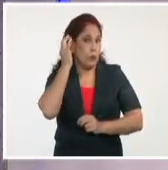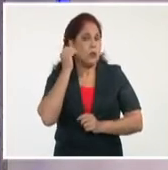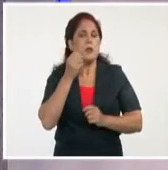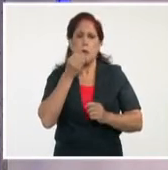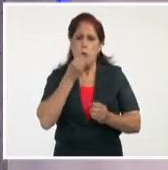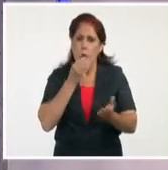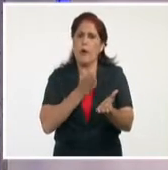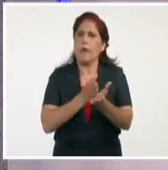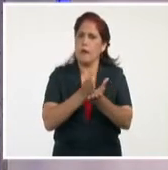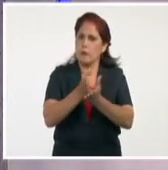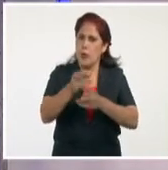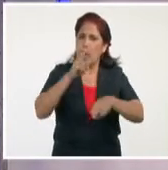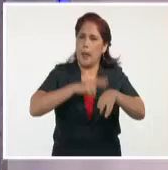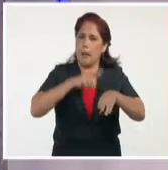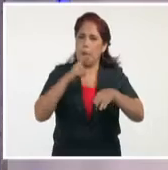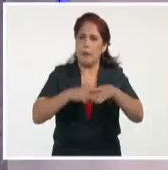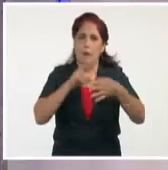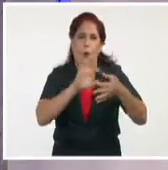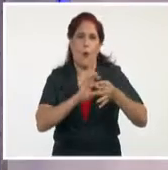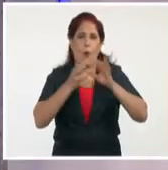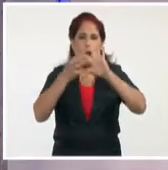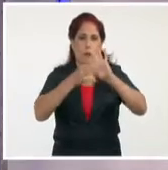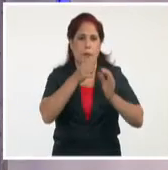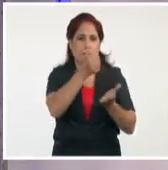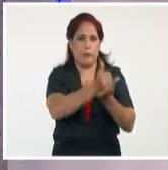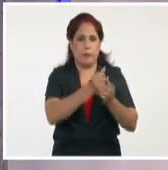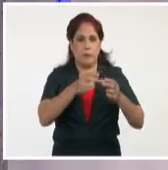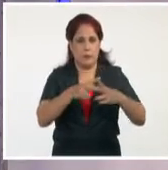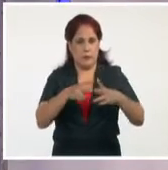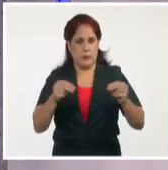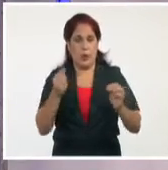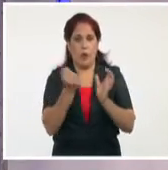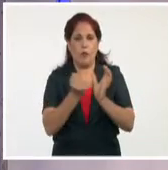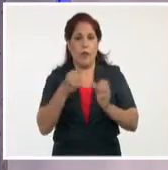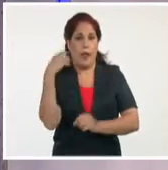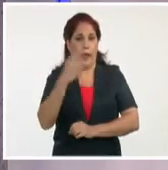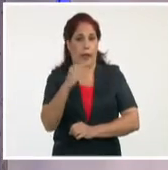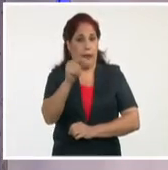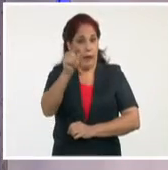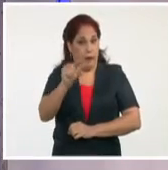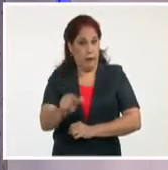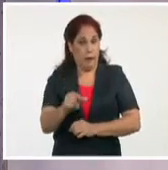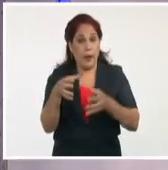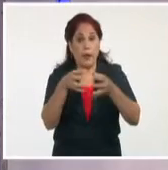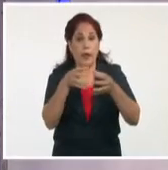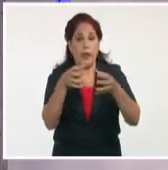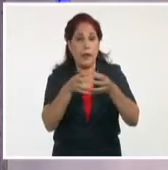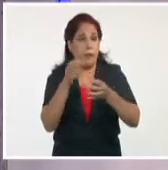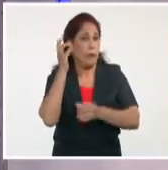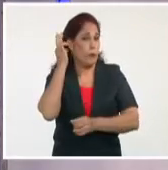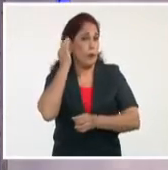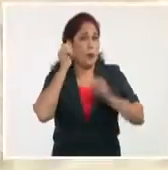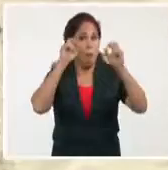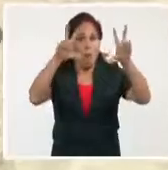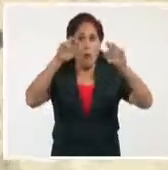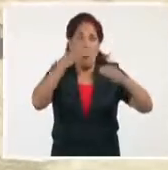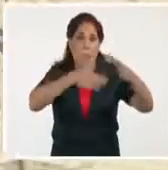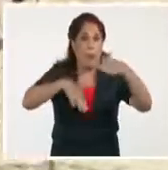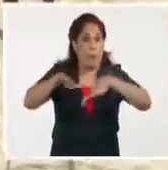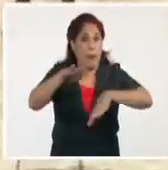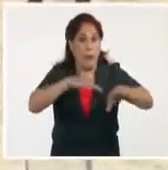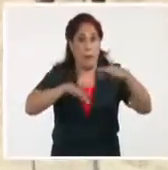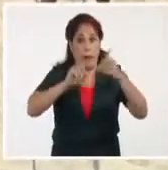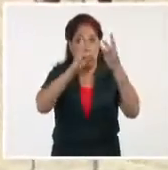quienes nos representarán en los Juegos Olímpicos de Tokio. Según confirmó el entrenador principal del equipo femenino, Alain Hernández, al sitio